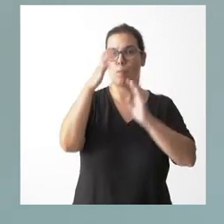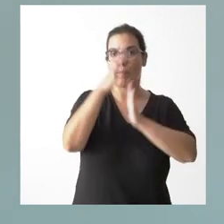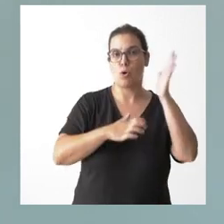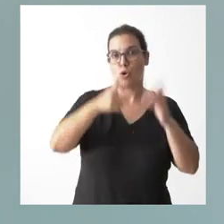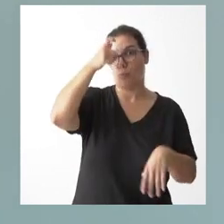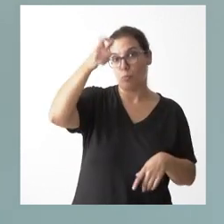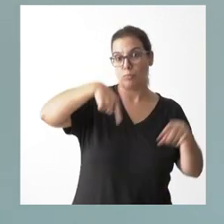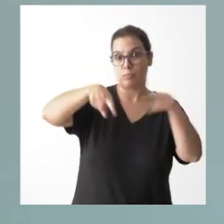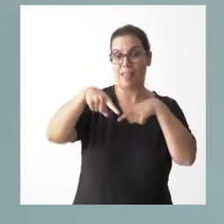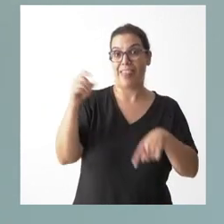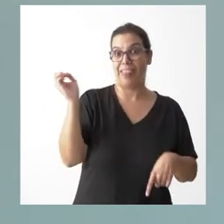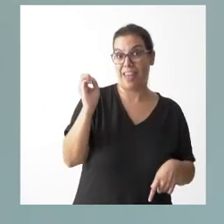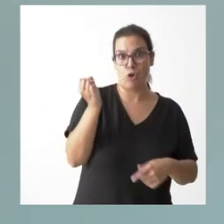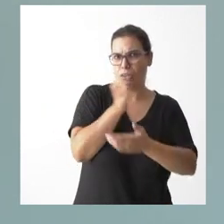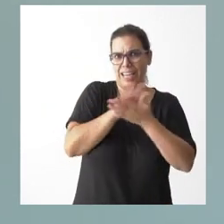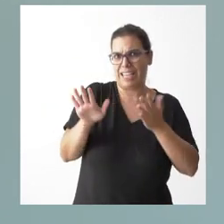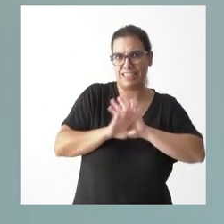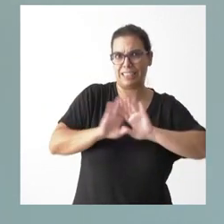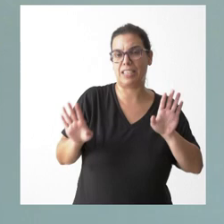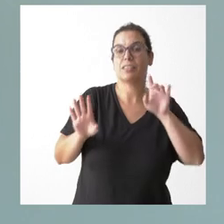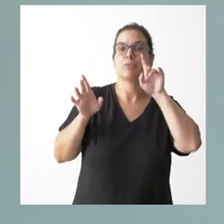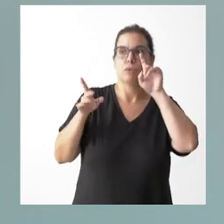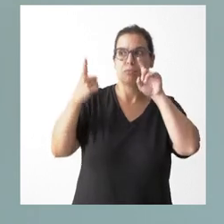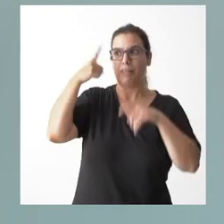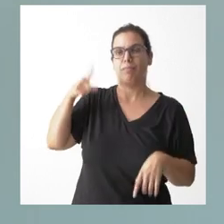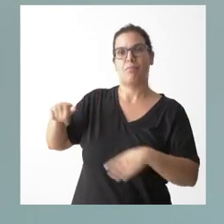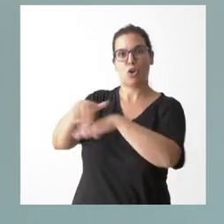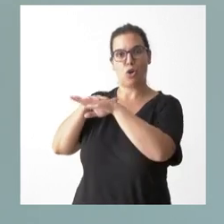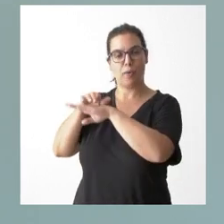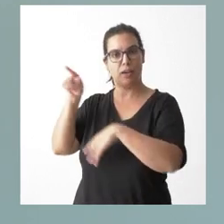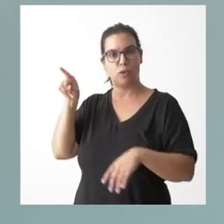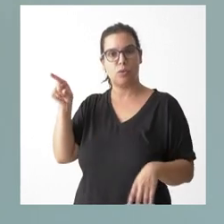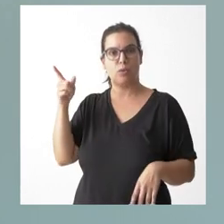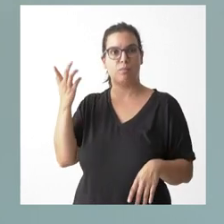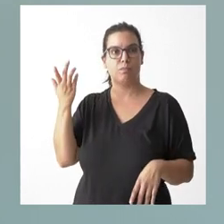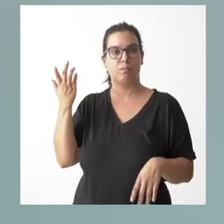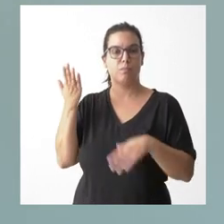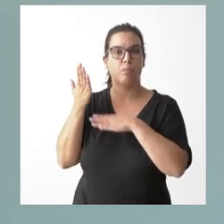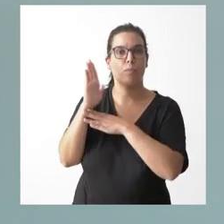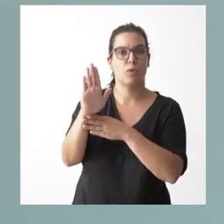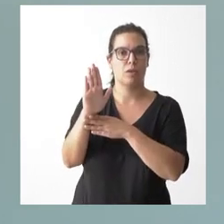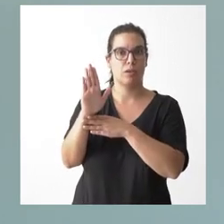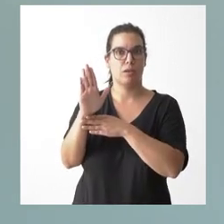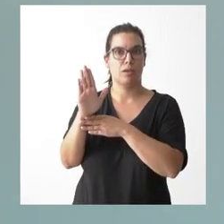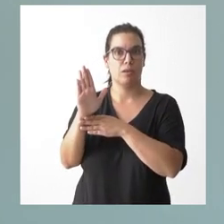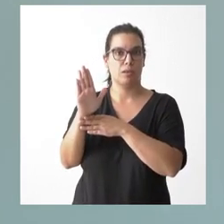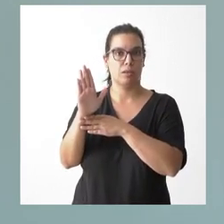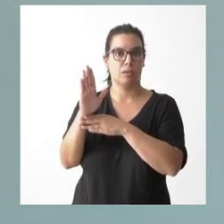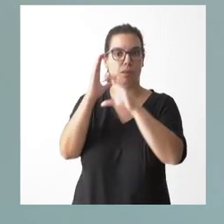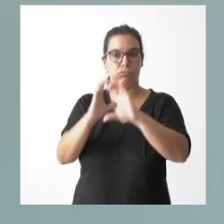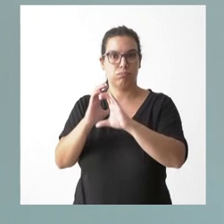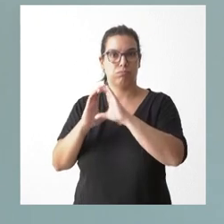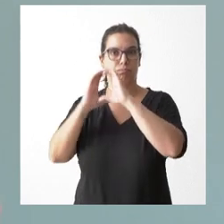a coste cero, conocer que el Gobierno venía planteando una eliminación de las paradas de